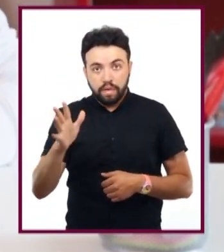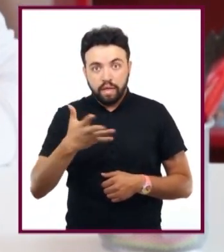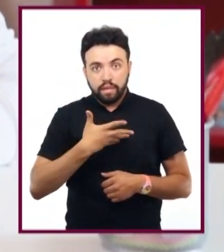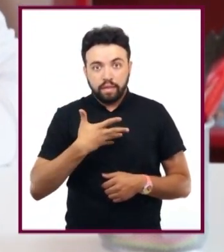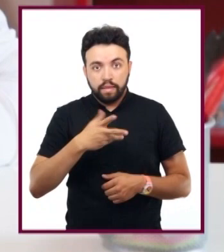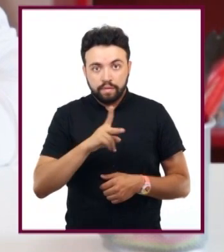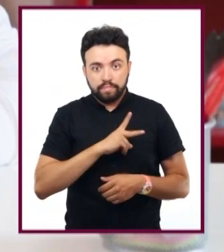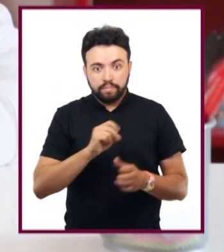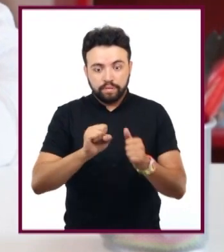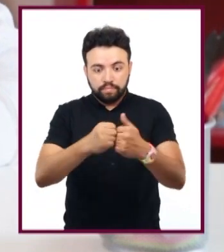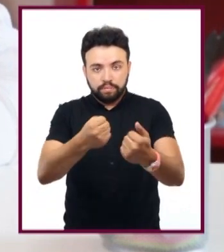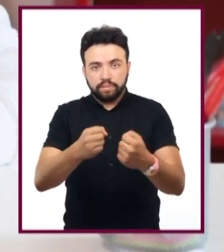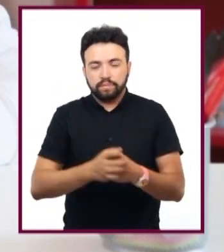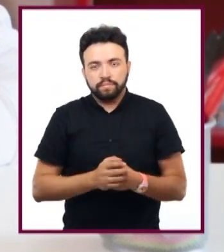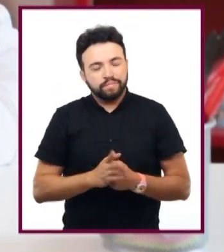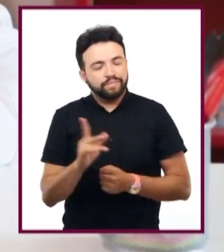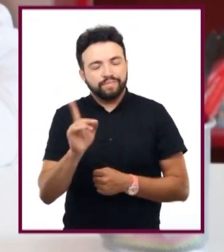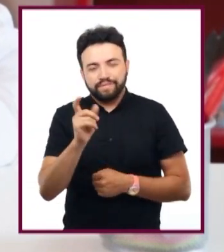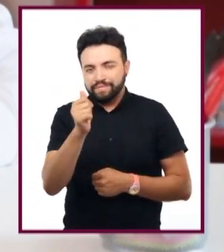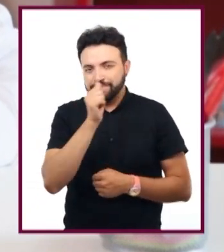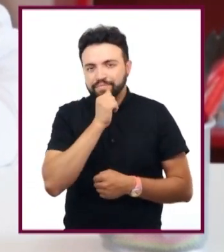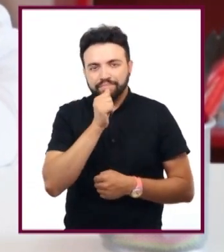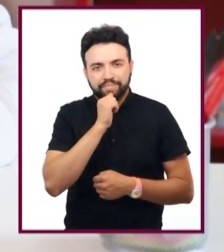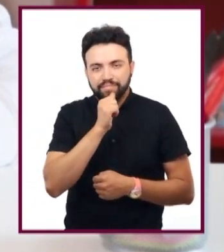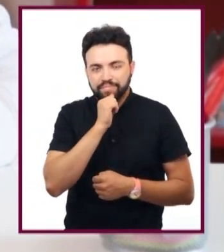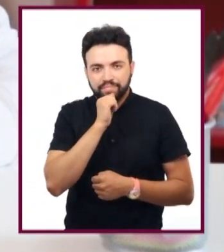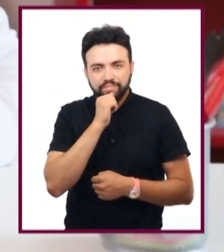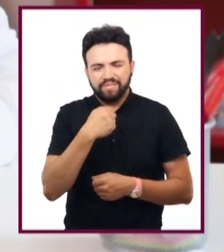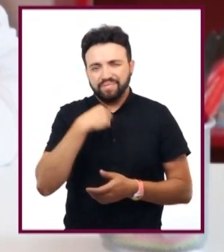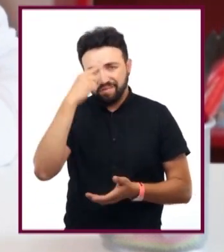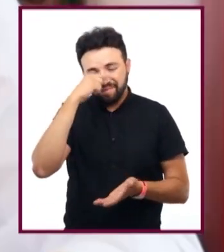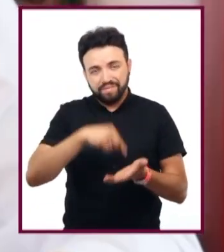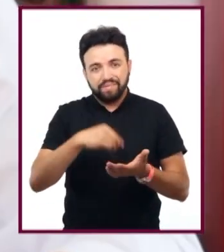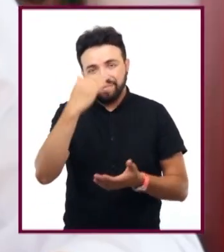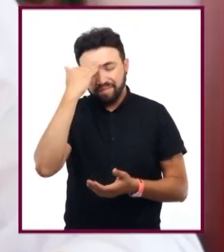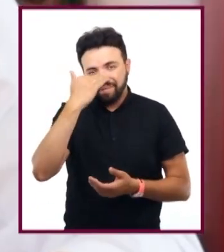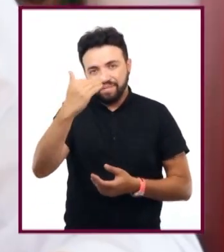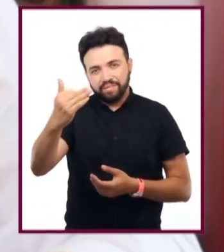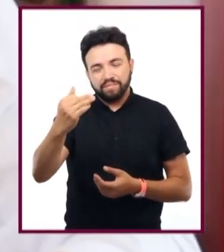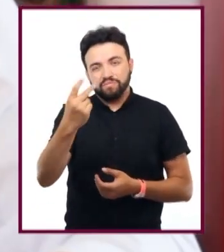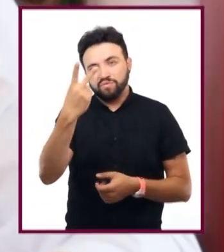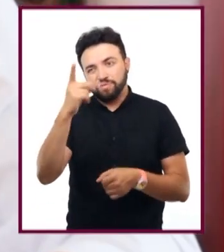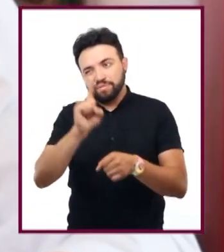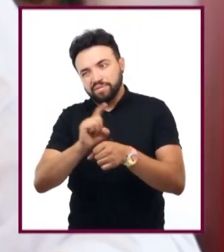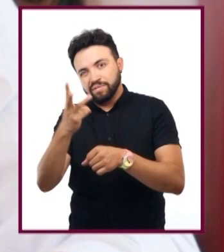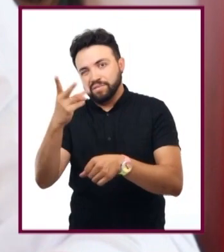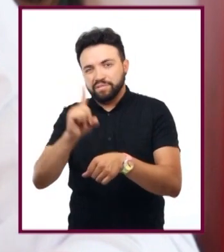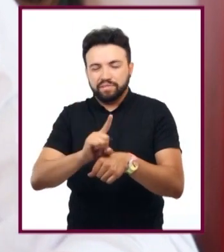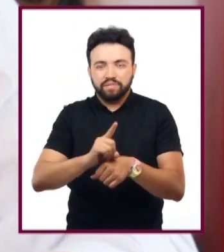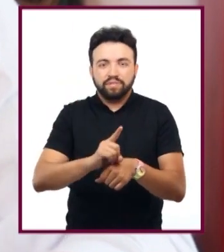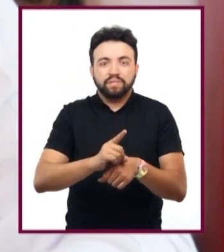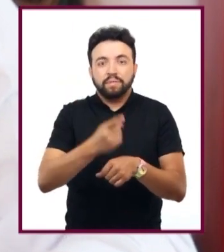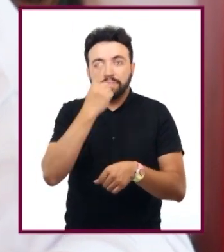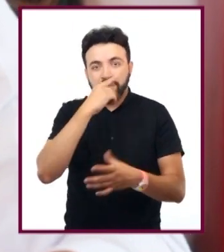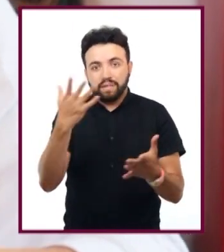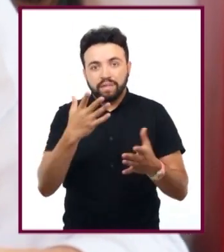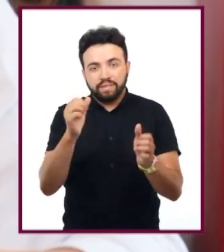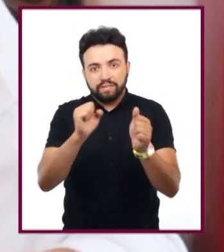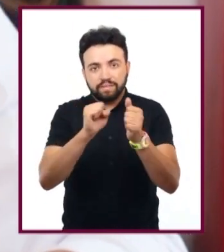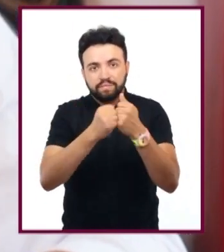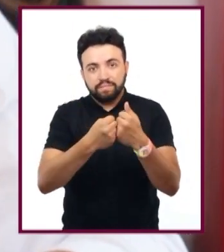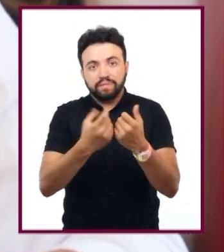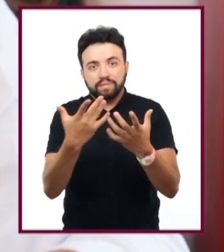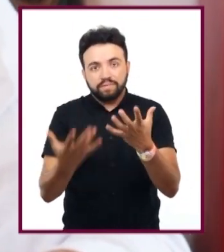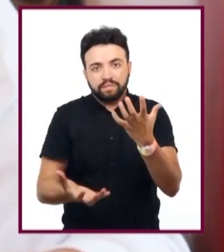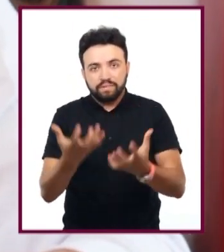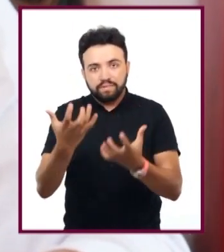Hola Juliana, ¿cómo estás? ¿Ya tienes mi pan? No, Darío, todavía no. Yo creo que tardará un par de días en estar lista